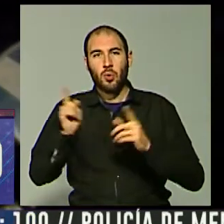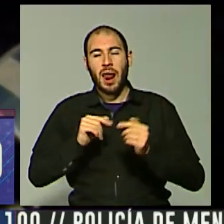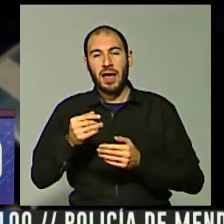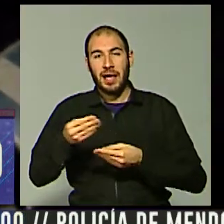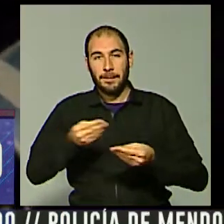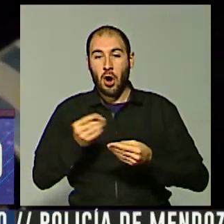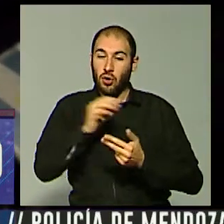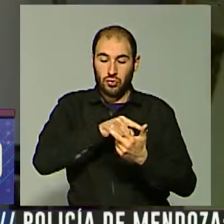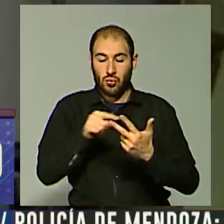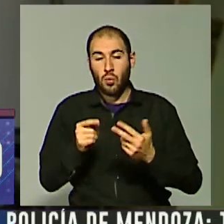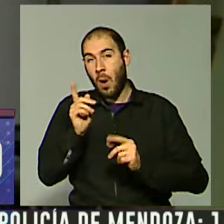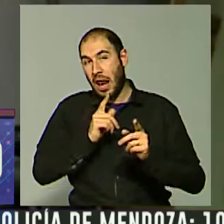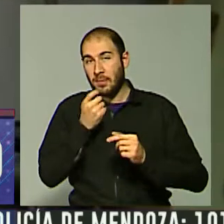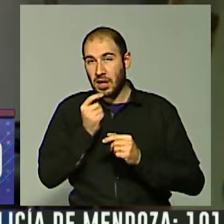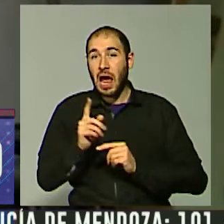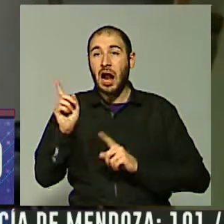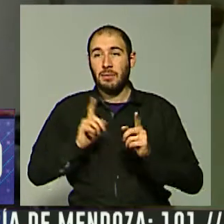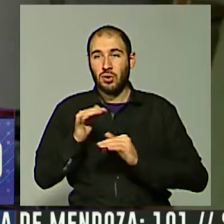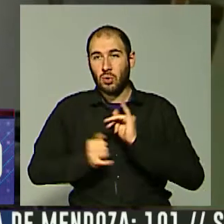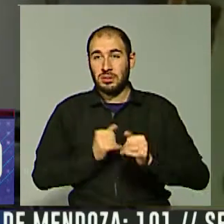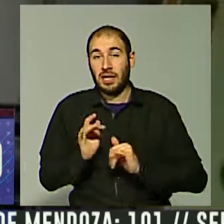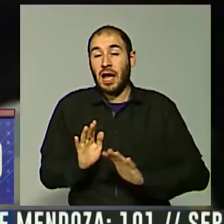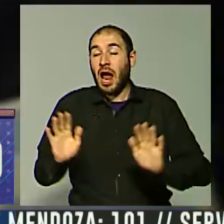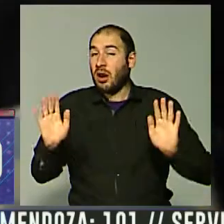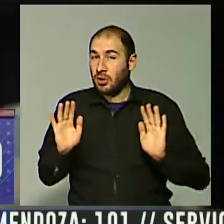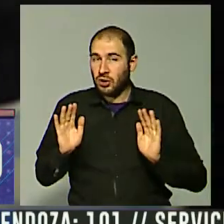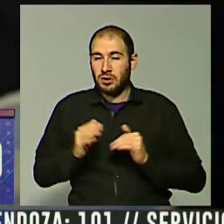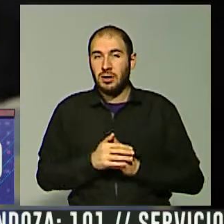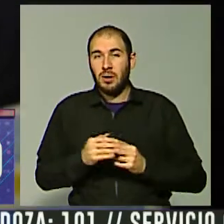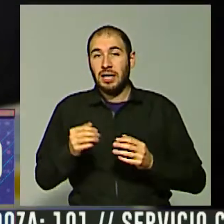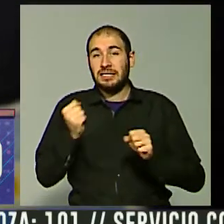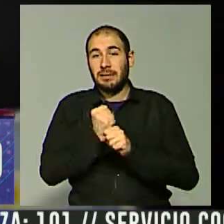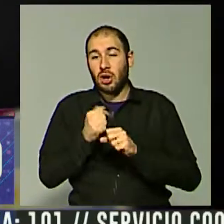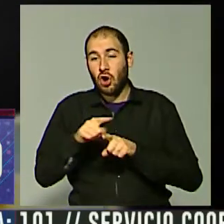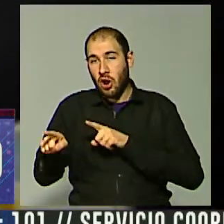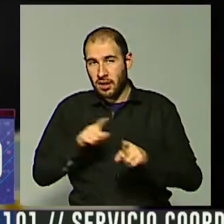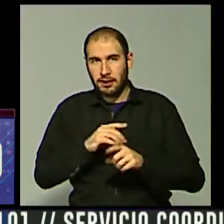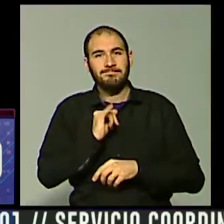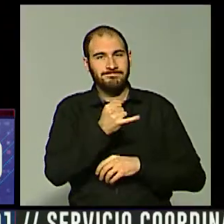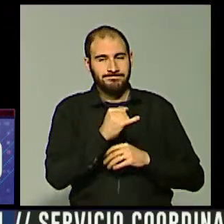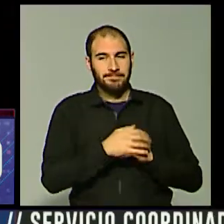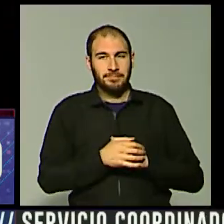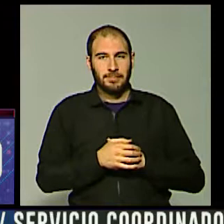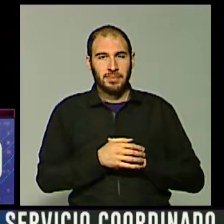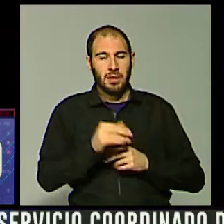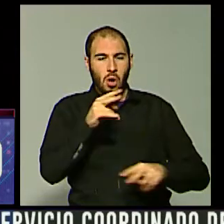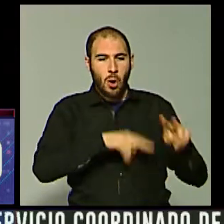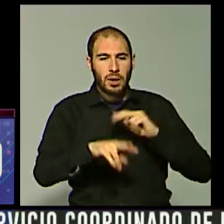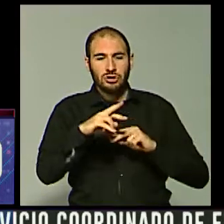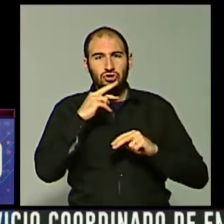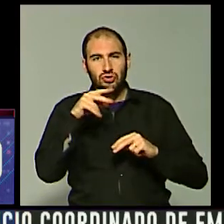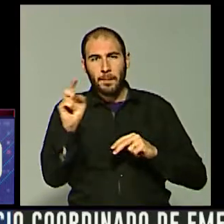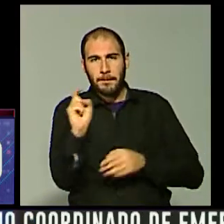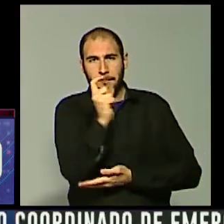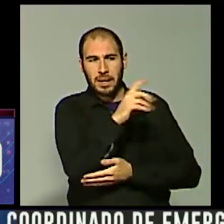o cuáles serán. ¿Por qué? Porque incluso en algún momento se hablaba de que se podría dar la posibilidad de un trabajo coordinado. Así es, la posibilidad de buscar este submarino que se